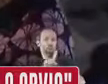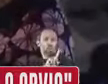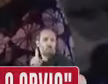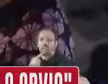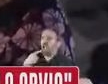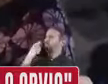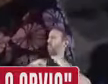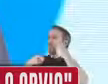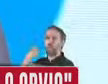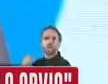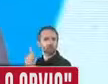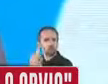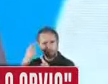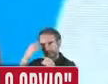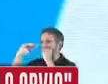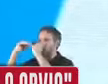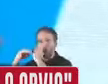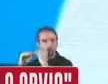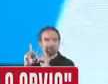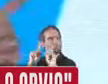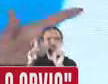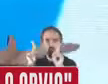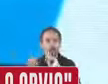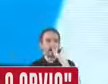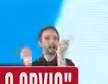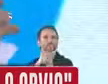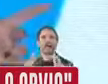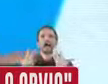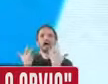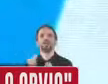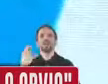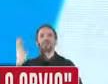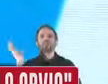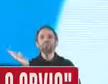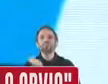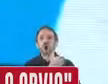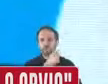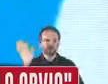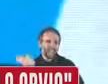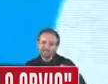insultando a los que no piensan igual que ellos sino ayudando a todos ya todas